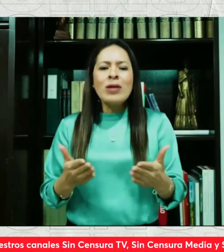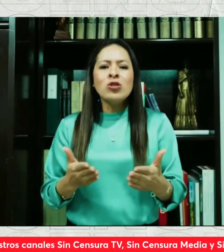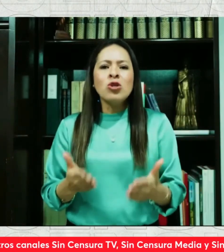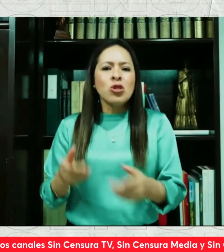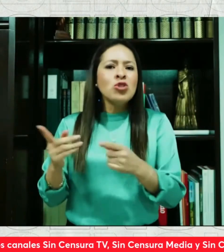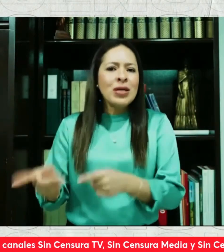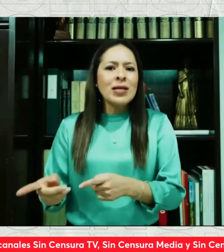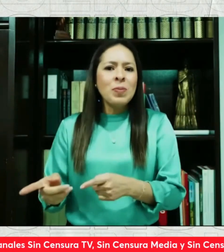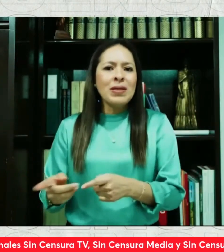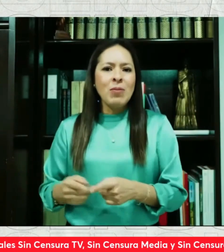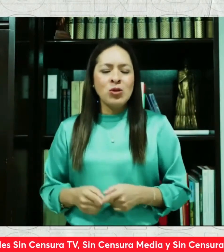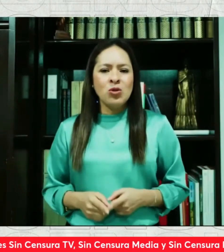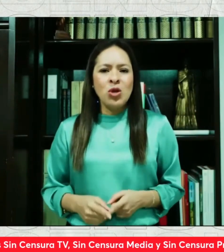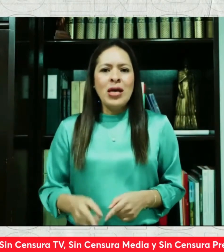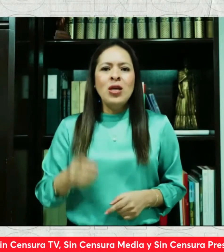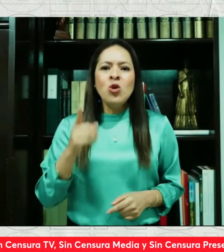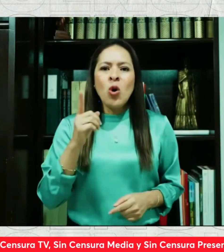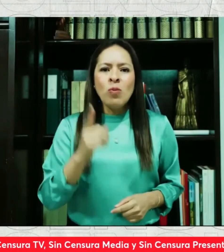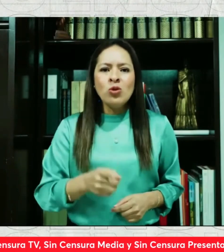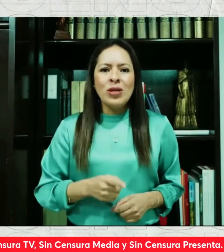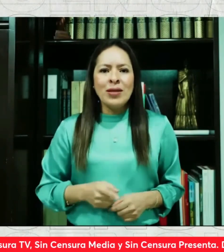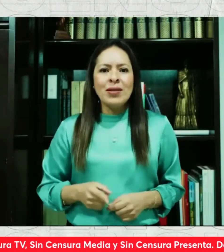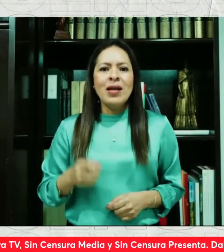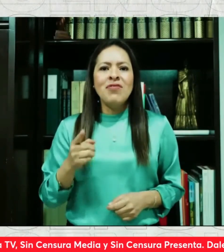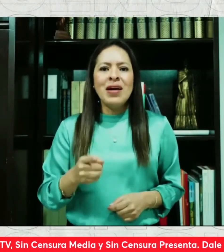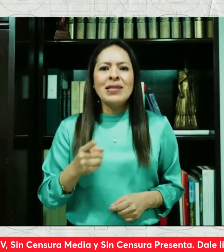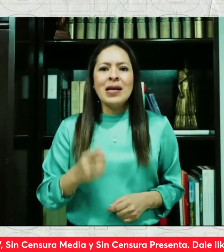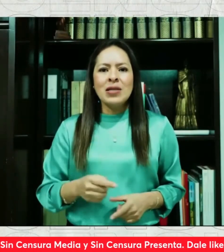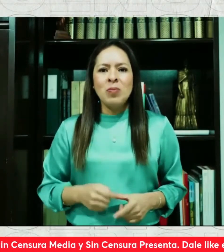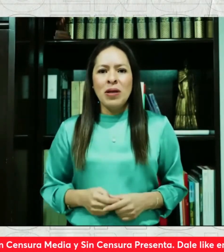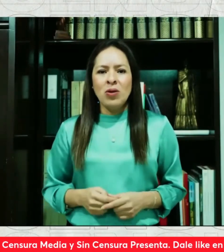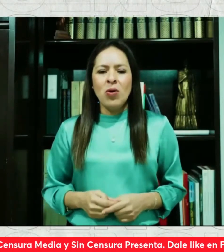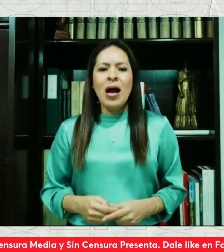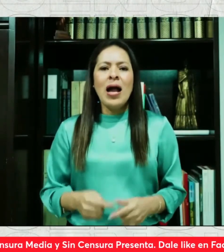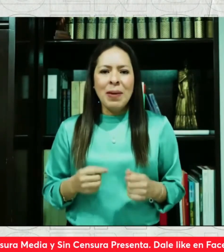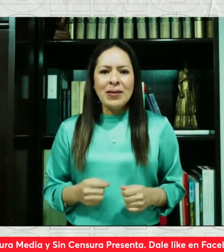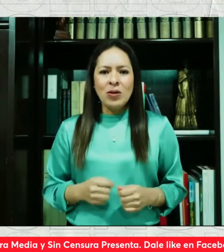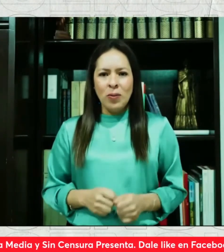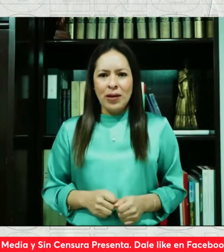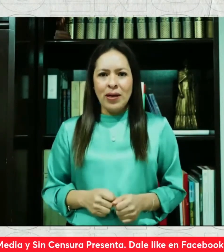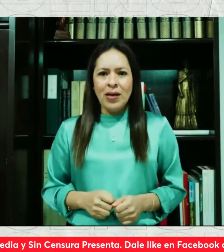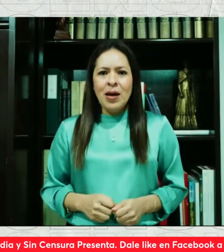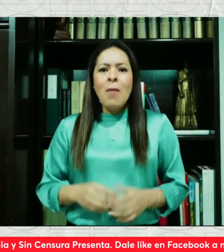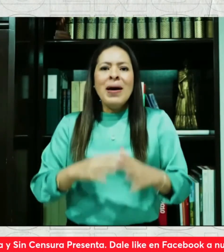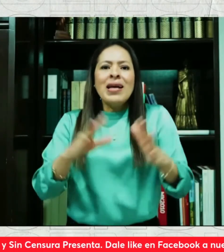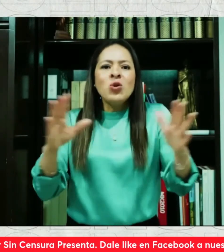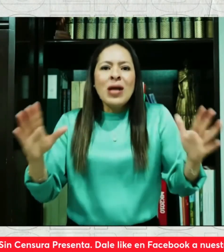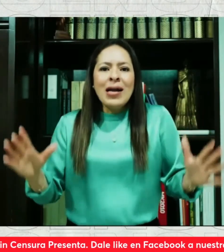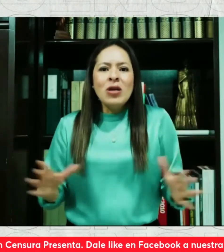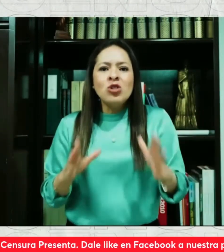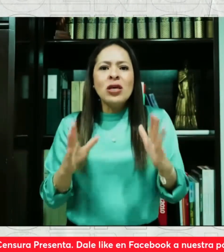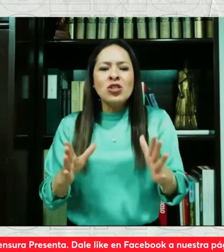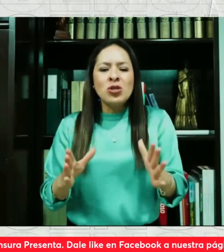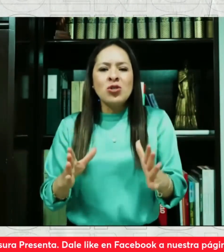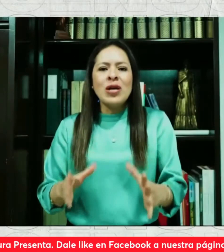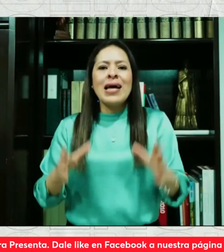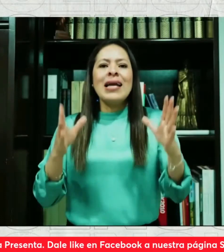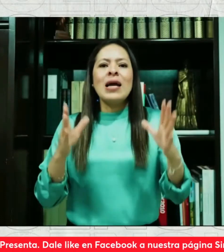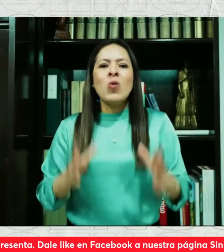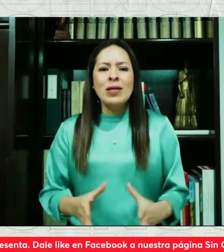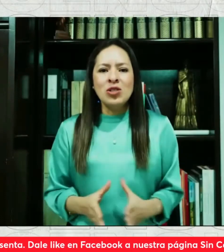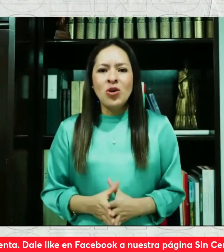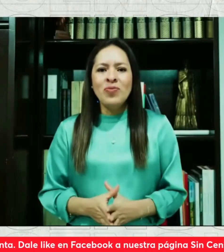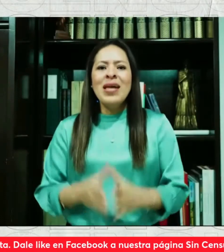cual nosotros sí respetamos, y no como usted, que le falta el respeto al Partido Verde, para ayudar en los hechos a que